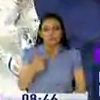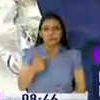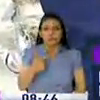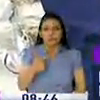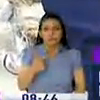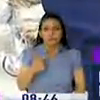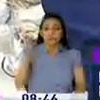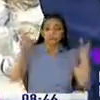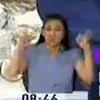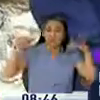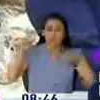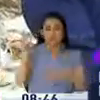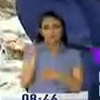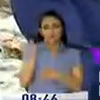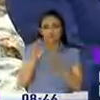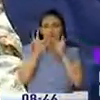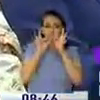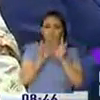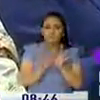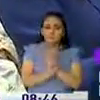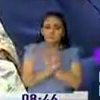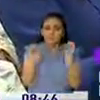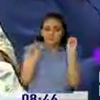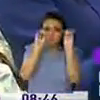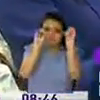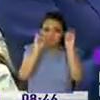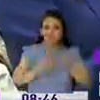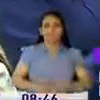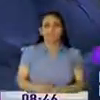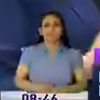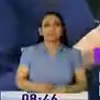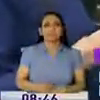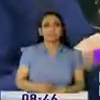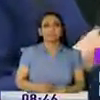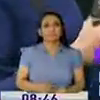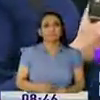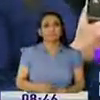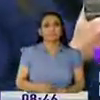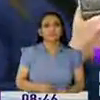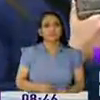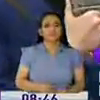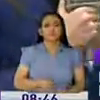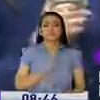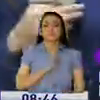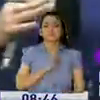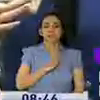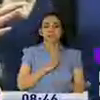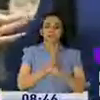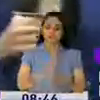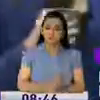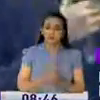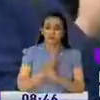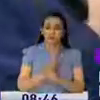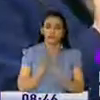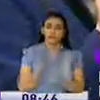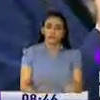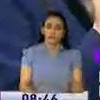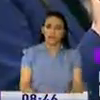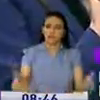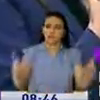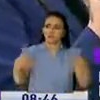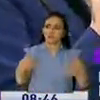ha sido las lluvias, ¿no?, sino la falta de mantenimiento de estos predios. Todo esto, por supuesto, de manera técnica, precautelando las características físicas